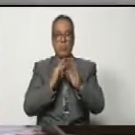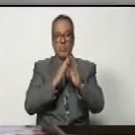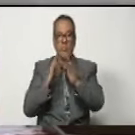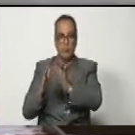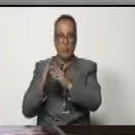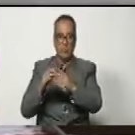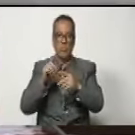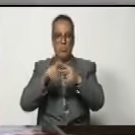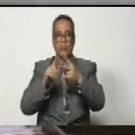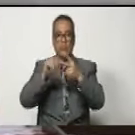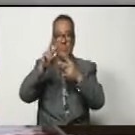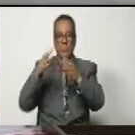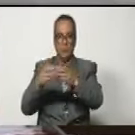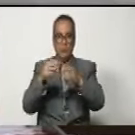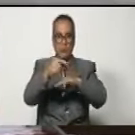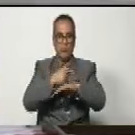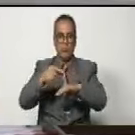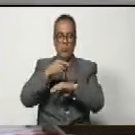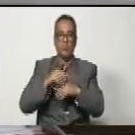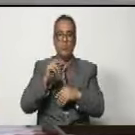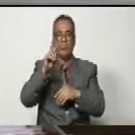organizadas por ambos ejecutivos.